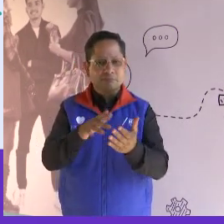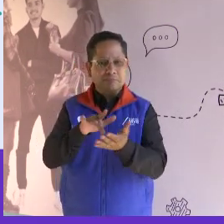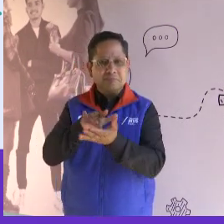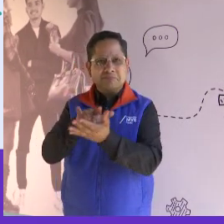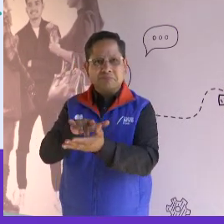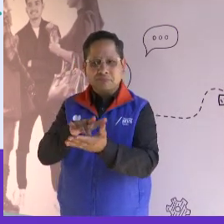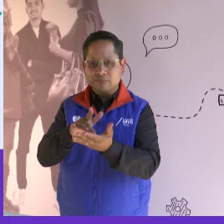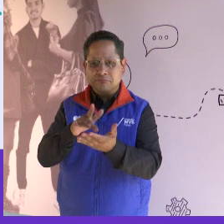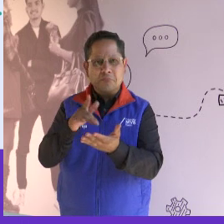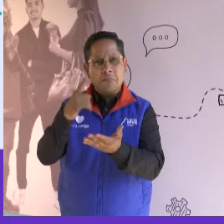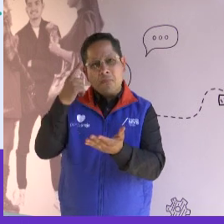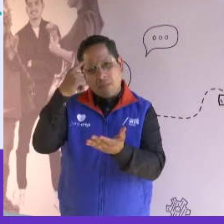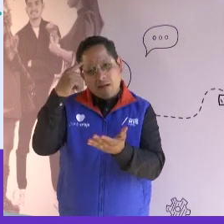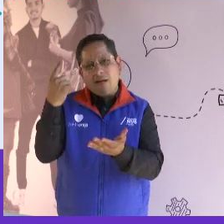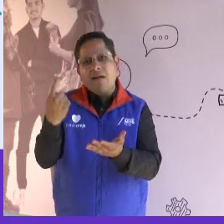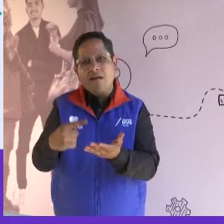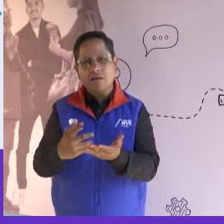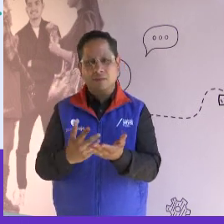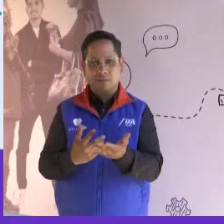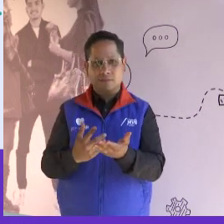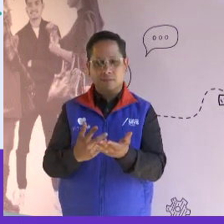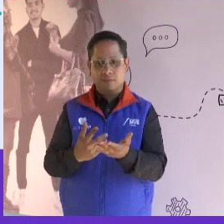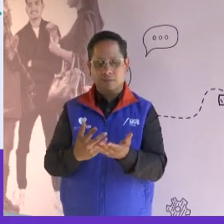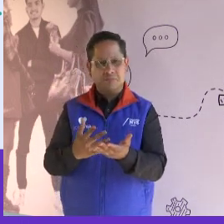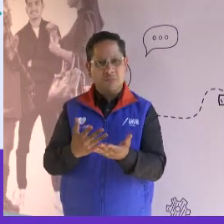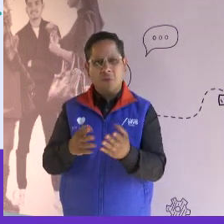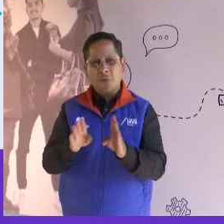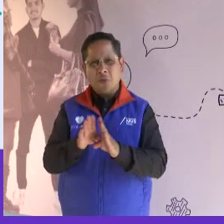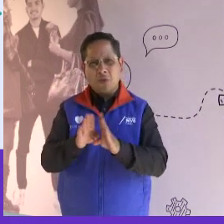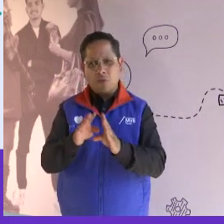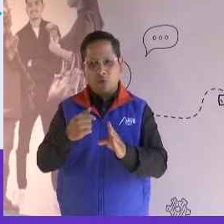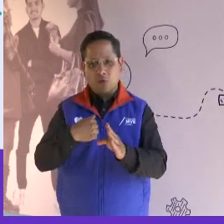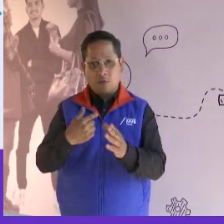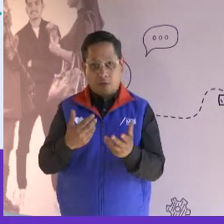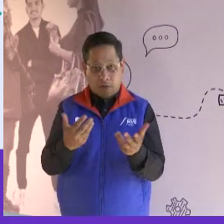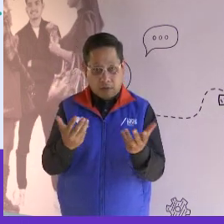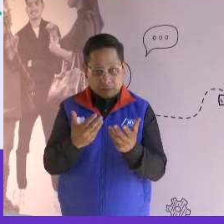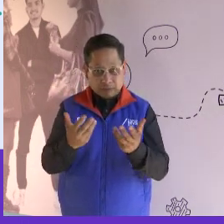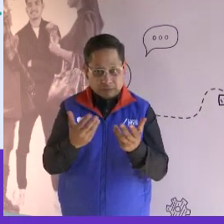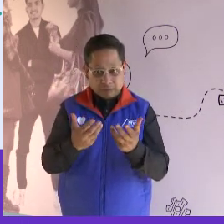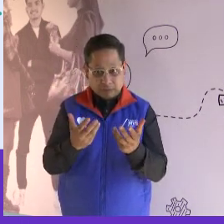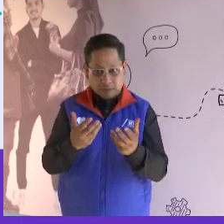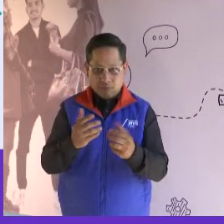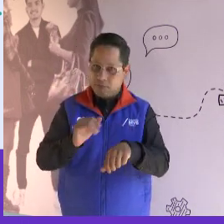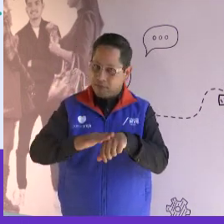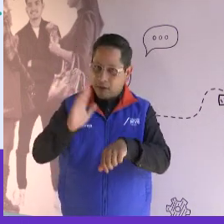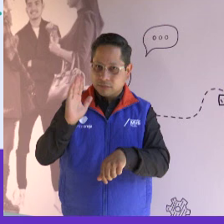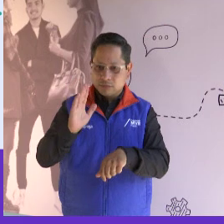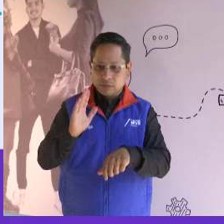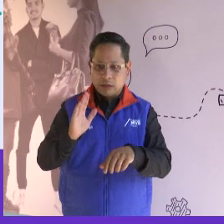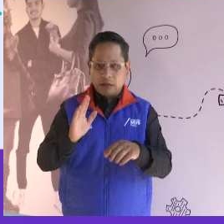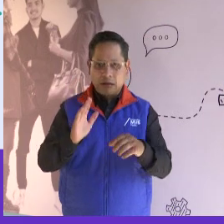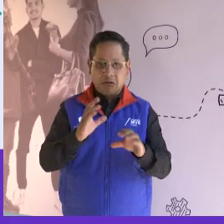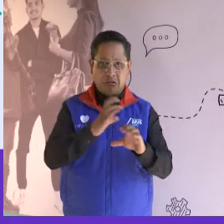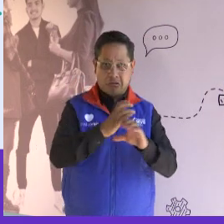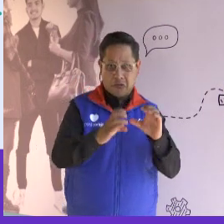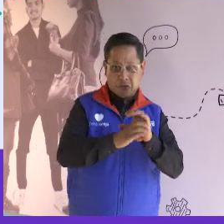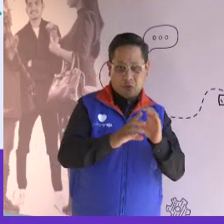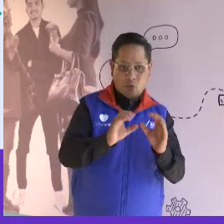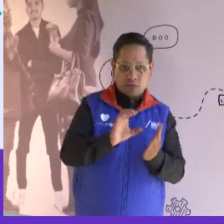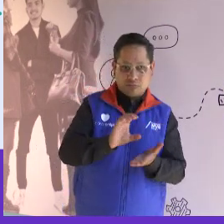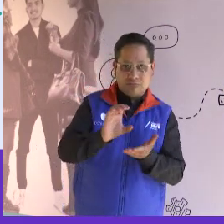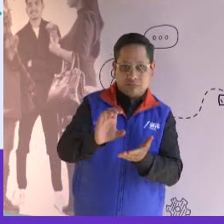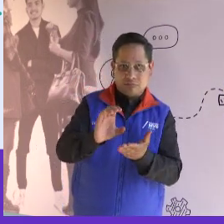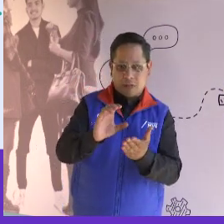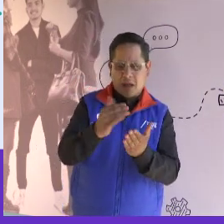para hacer más con menos, pero para mí no funciona de esa forma, y la forma en la que lo visualizamos desde